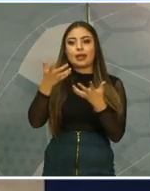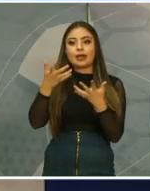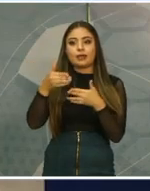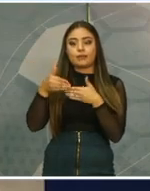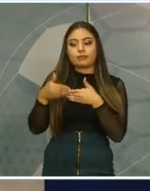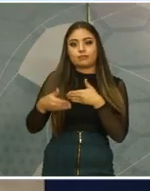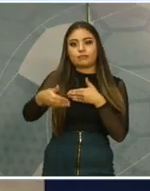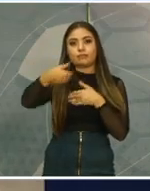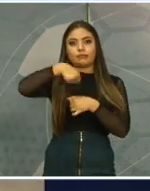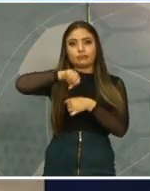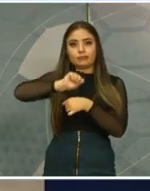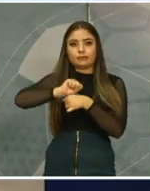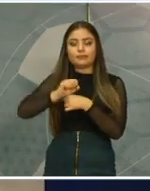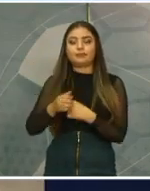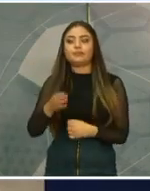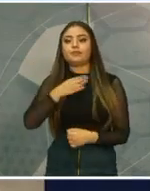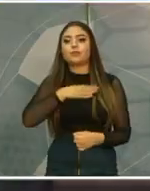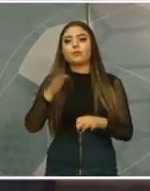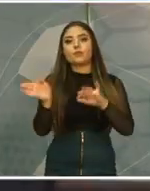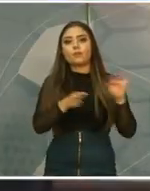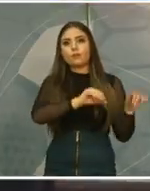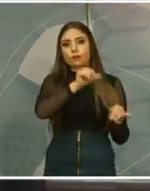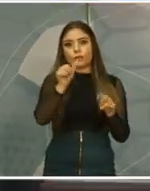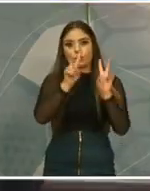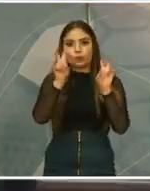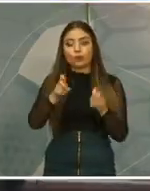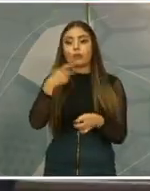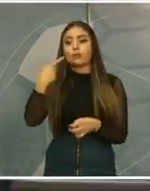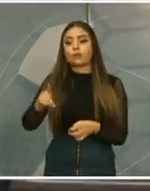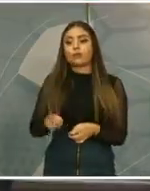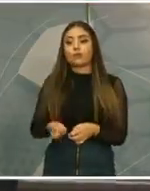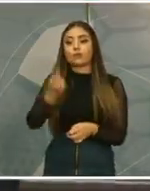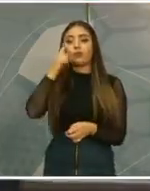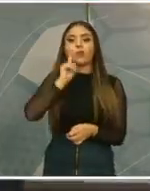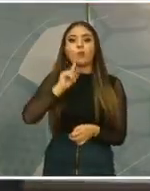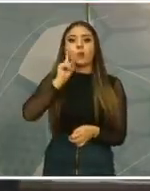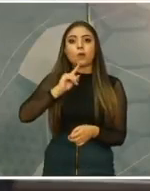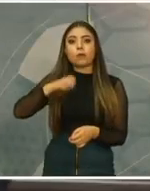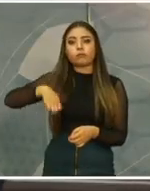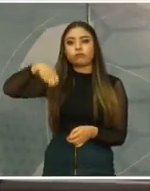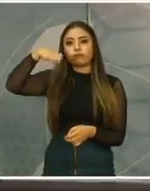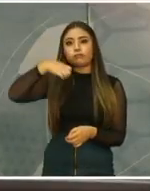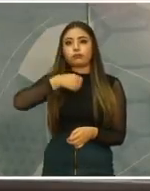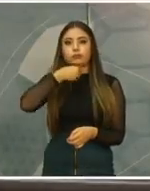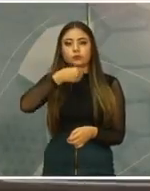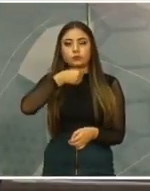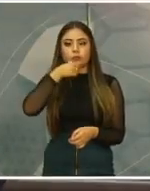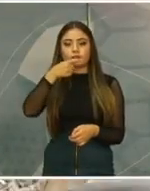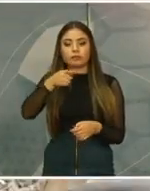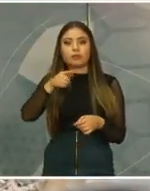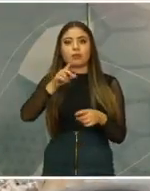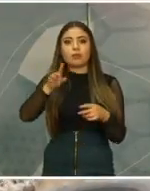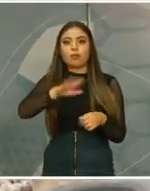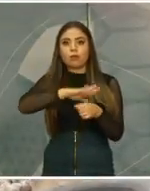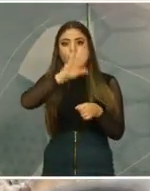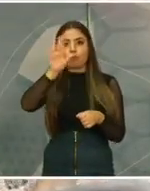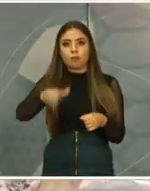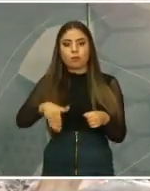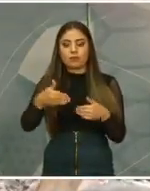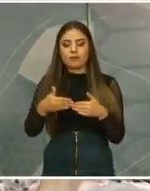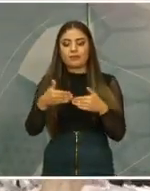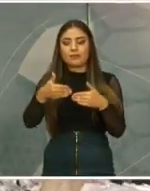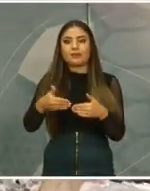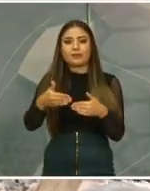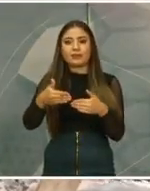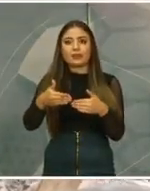Bueno, cambiando de información, una mujer de la tercera edad fue ubicada sin vida a un costado de las vías del tren a la altura de la colonia